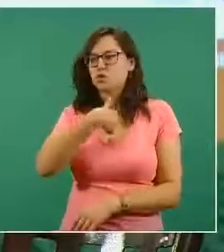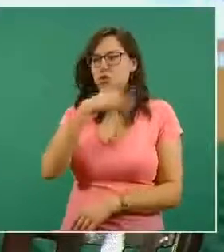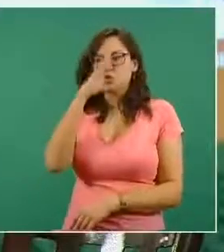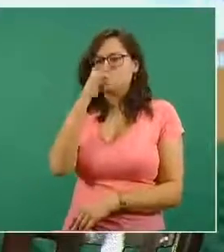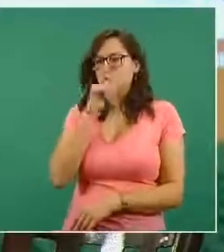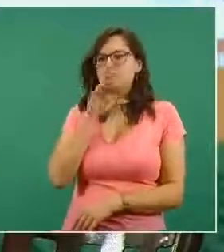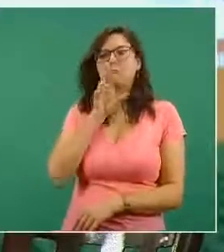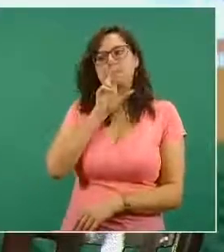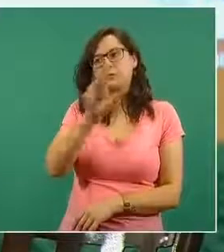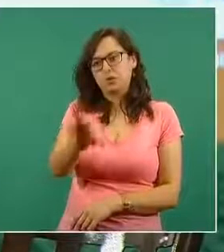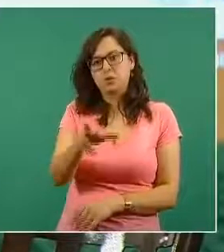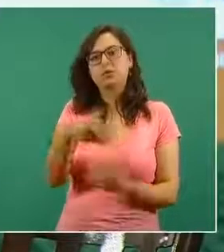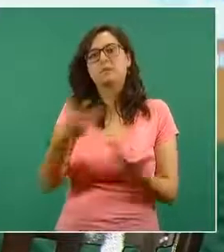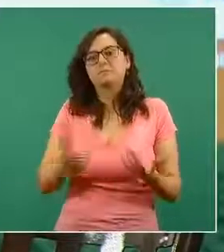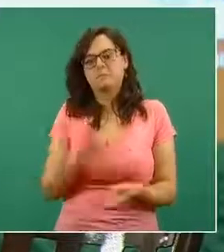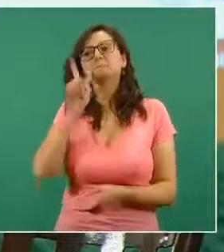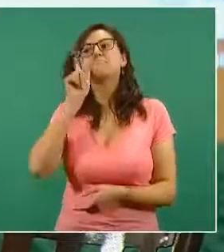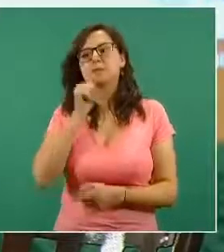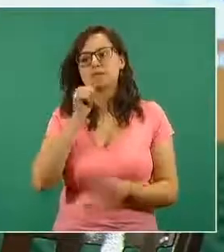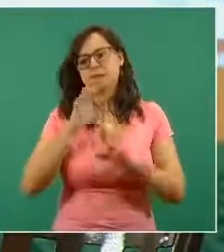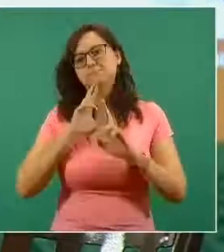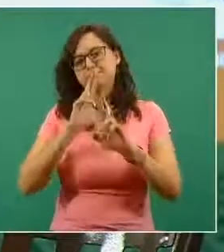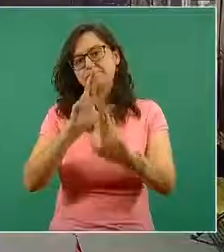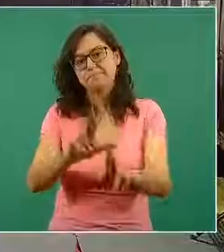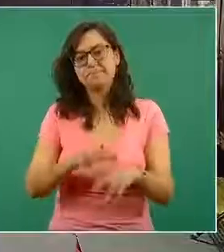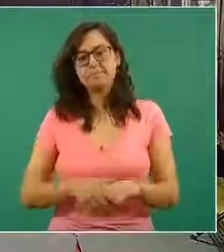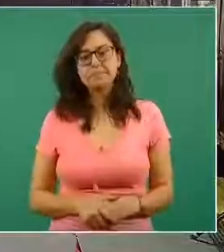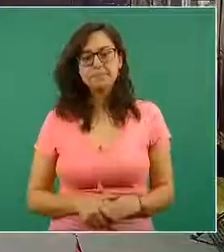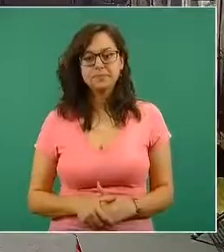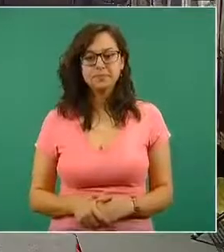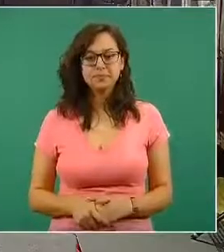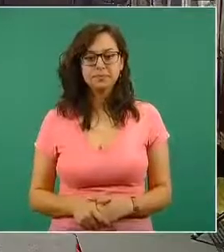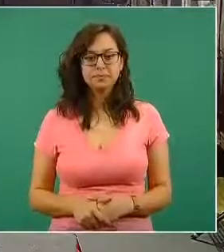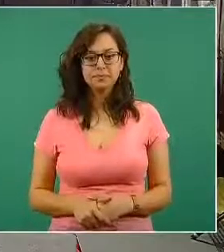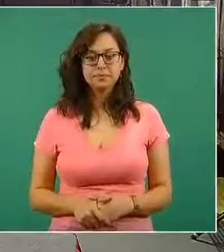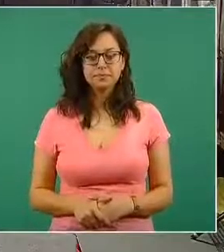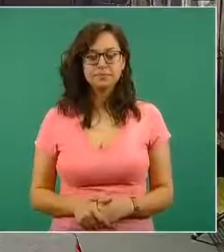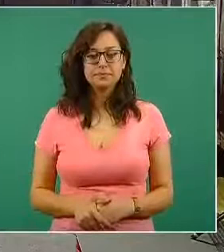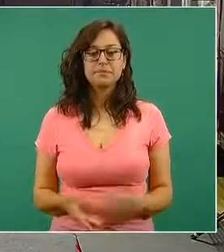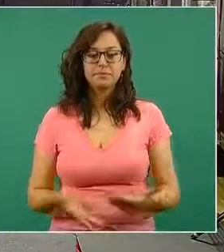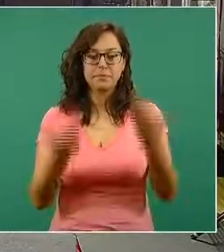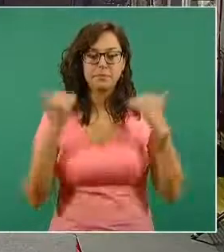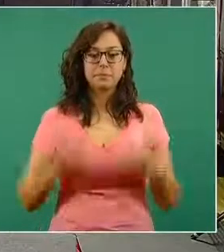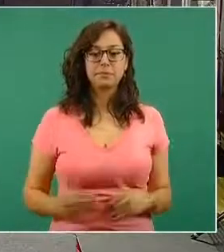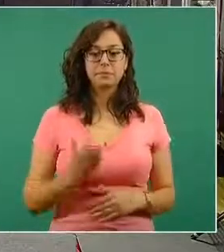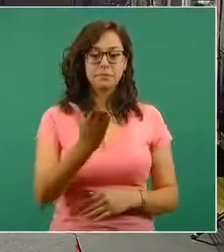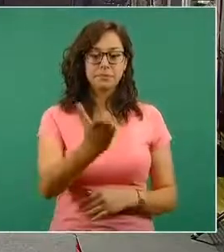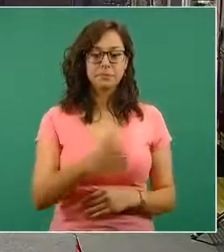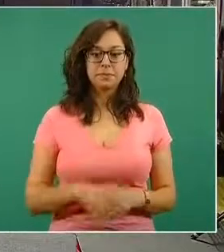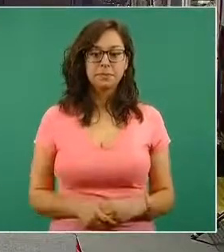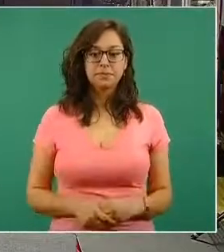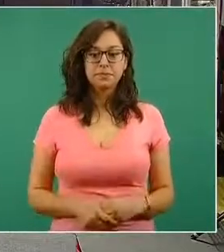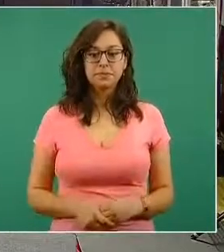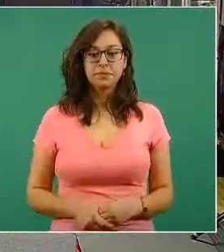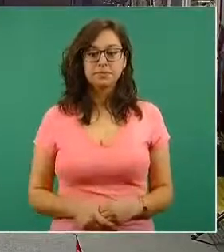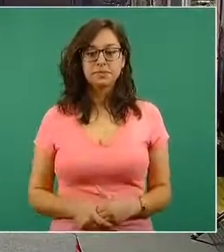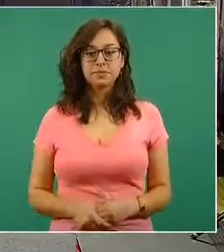el día de mañana les estaremos brindando la información. Adelante, por favor.